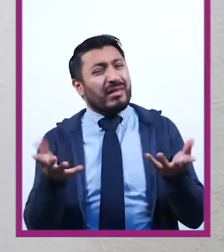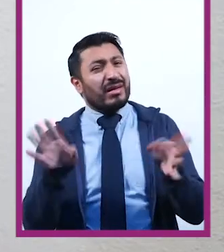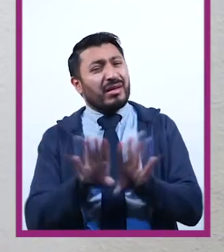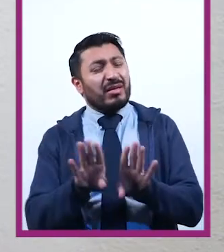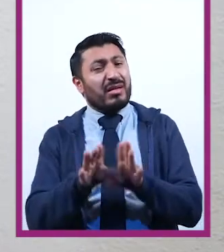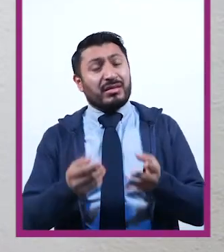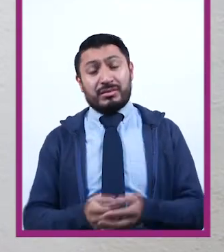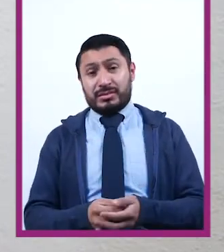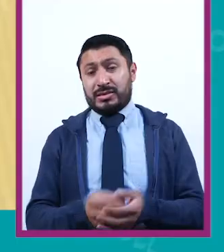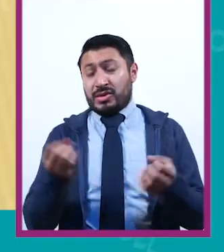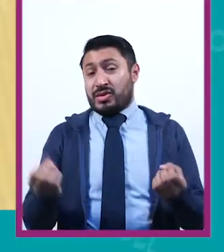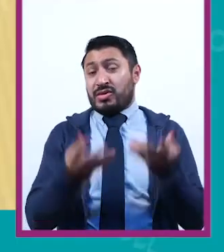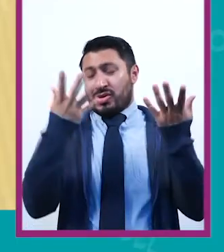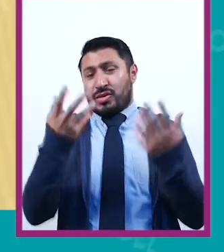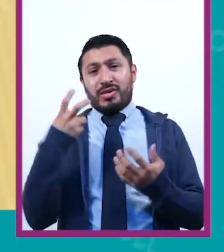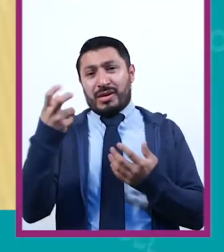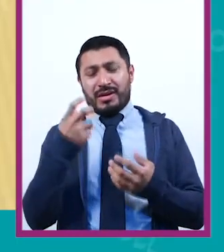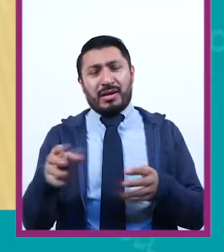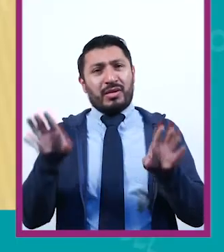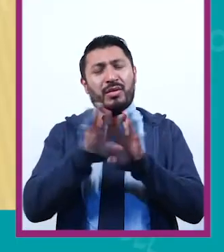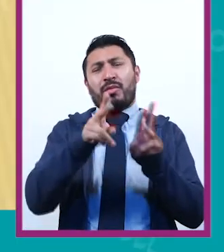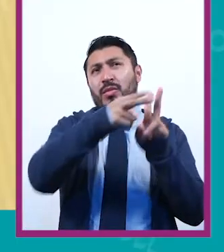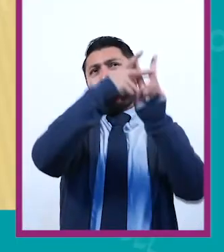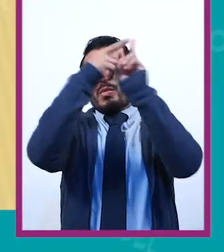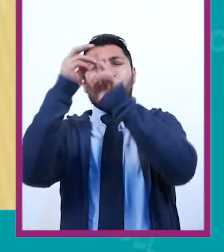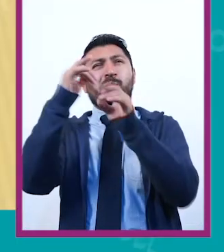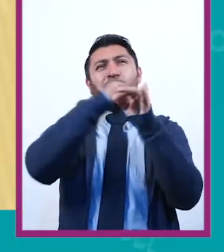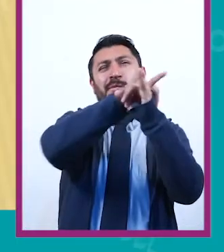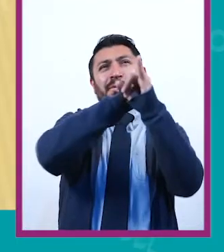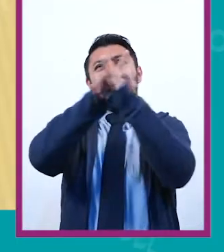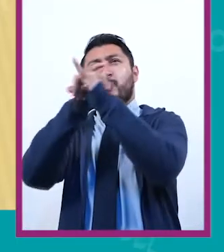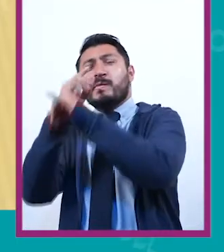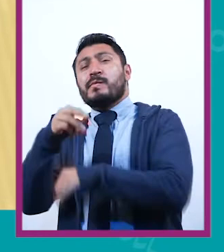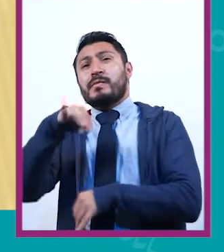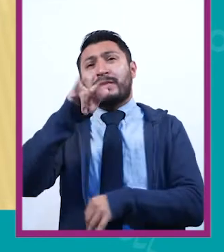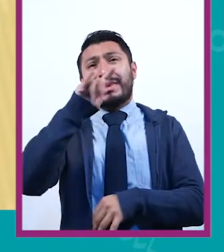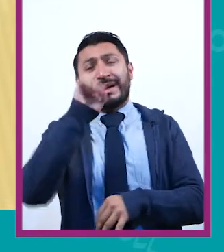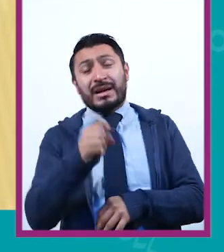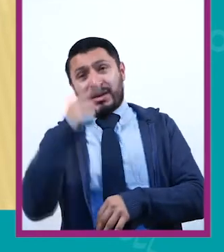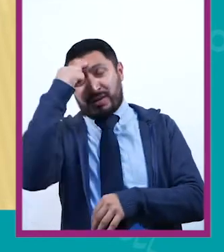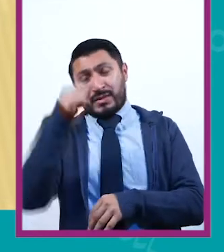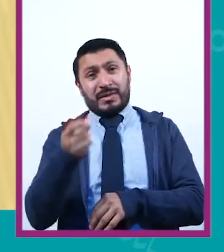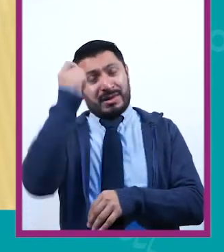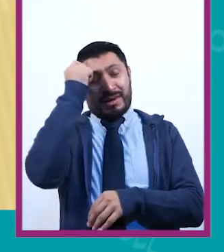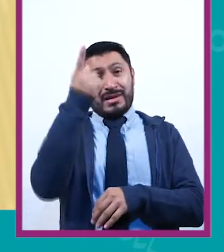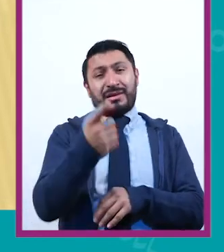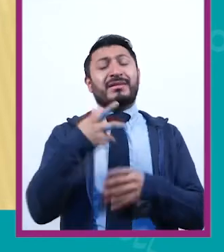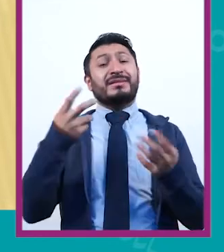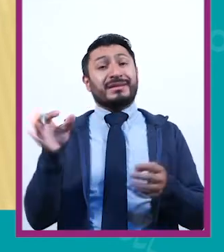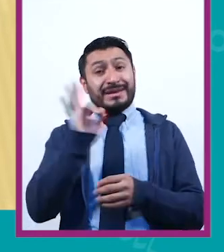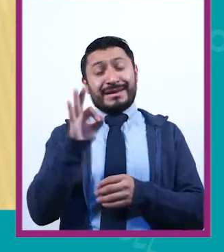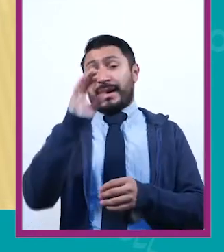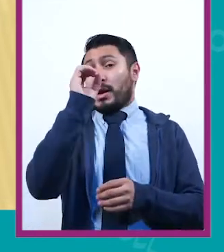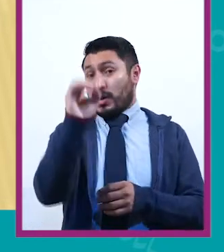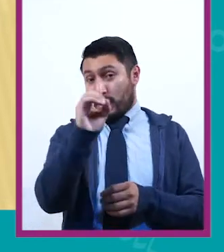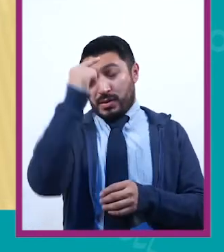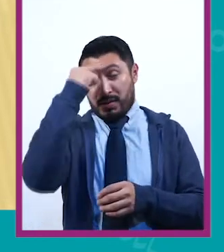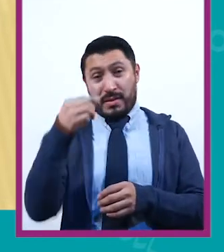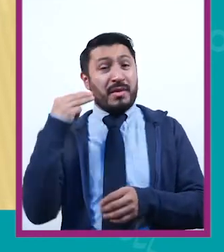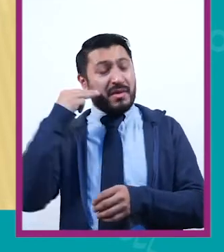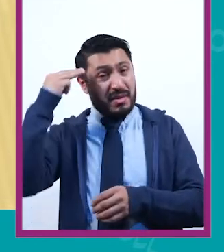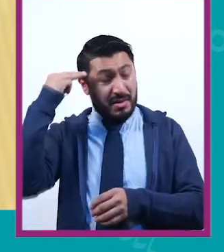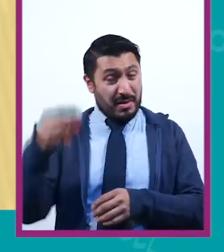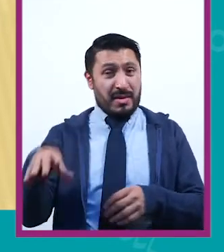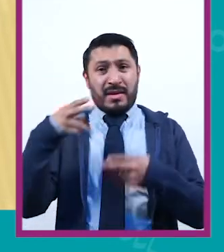número 0? ¿Qué tanto influyó su cosmogonía y los mitos que la enriquecían para su invención? Quizás el 0 para